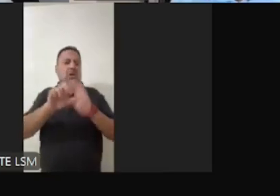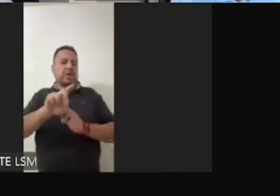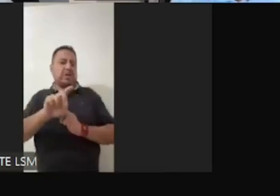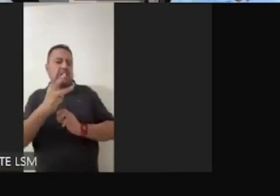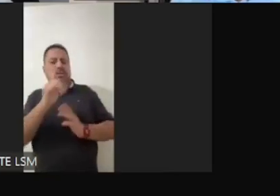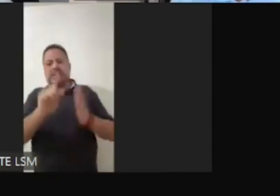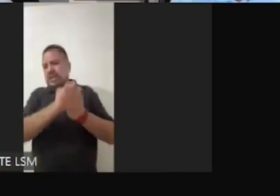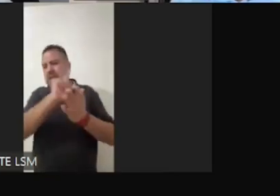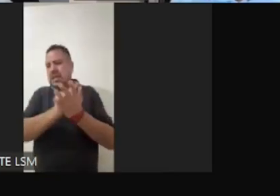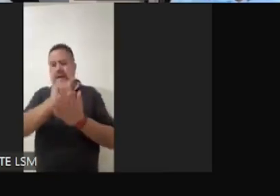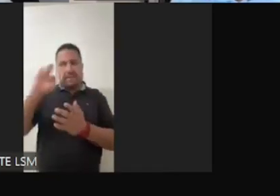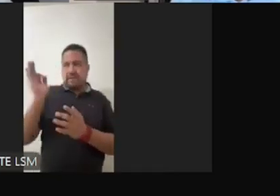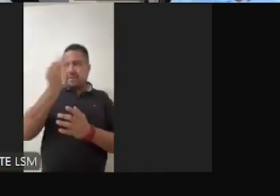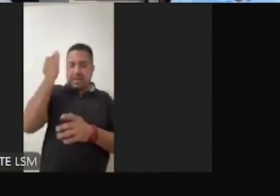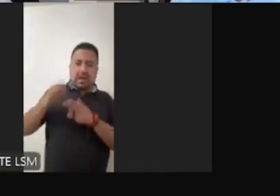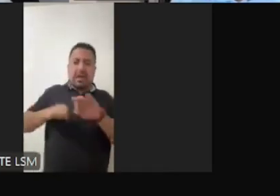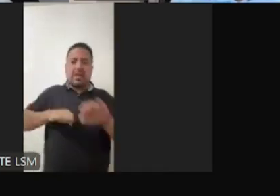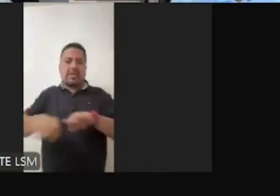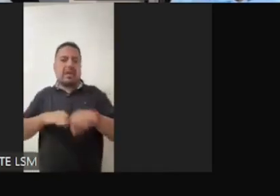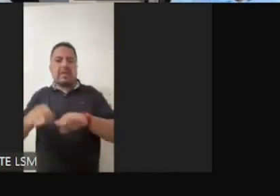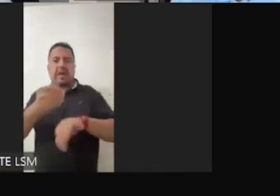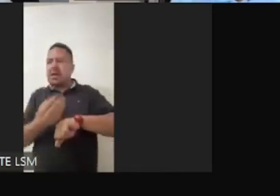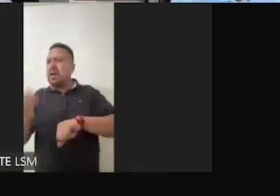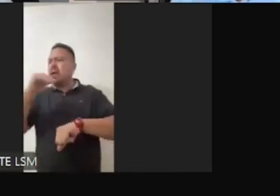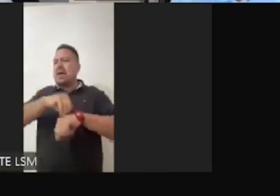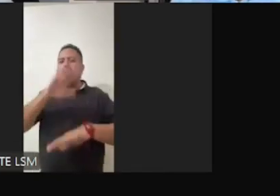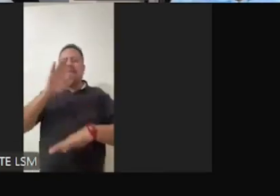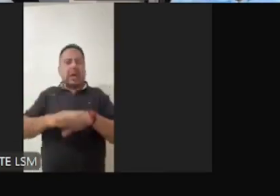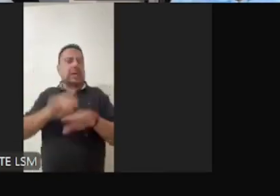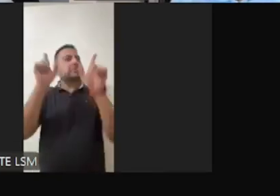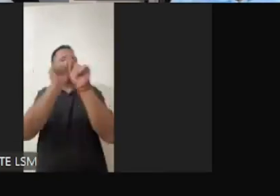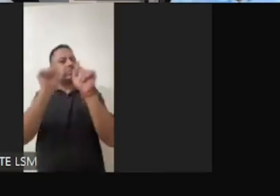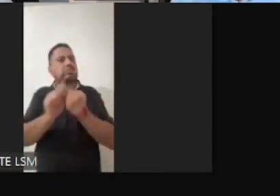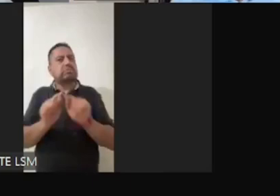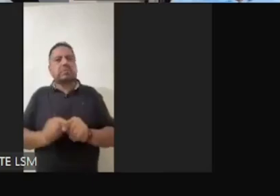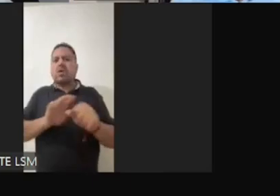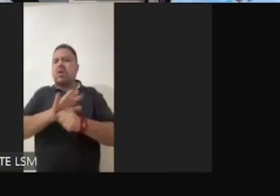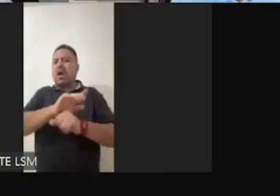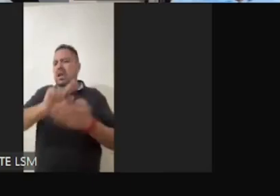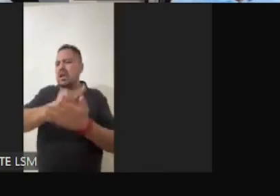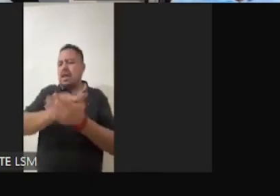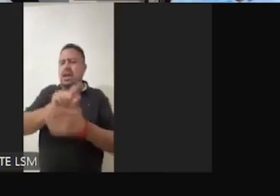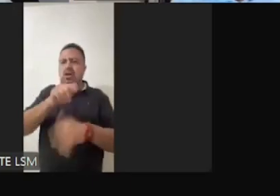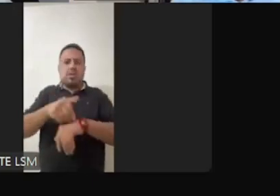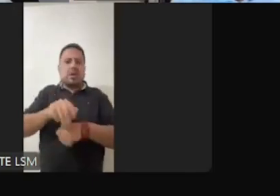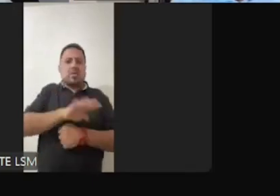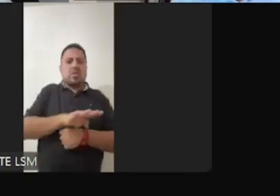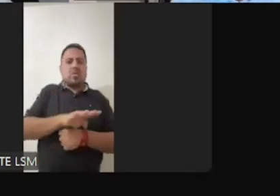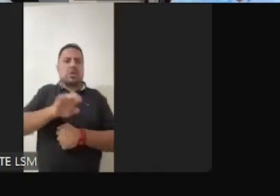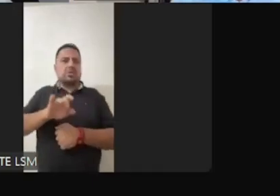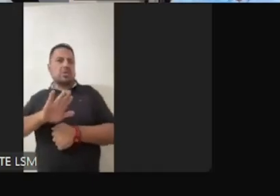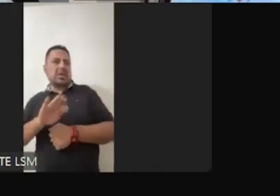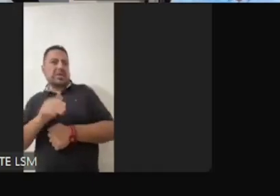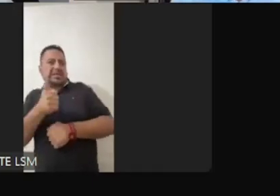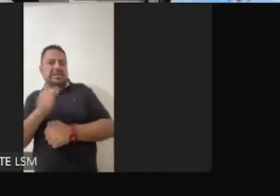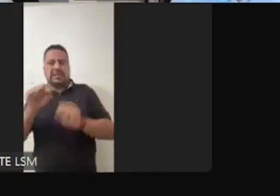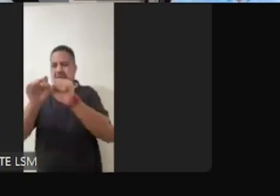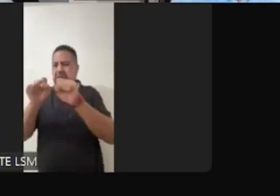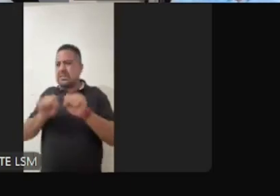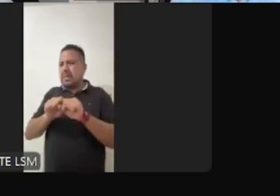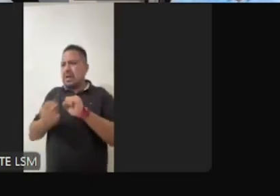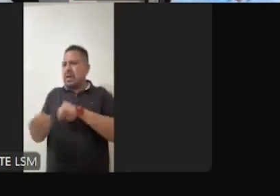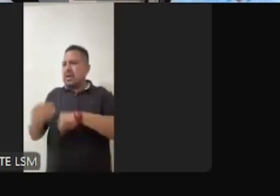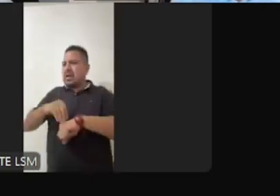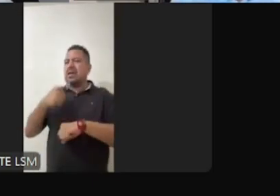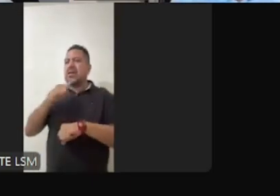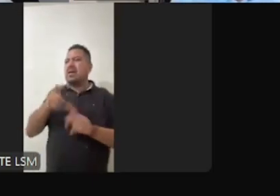la Ley Federal del Trabajo aplicada de manera supletoria a la ley número 456 del sistema de medios de